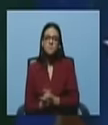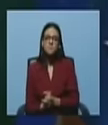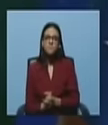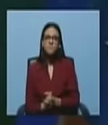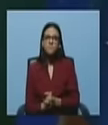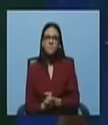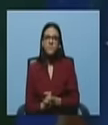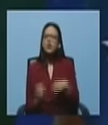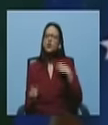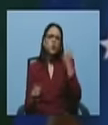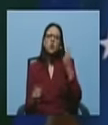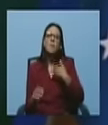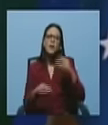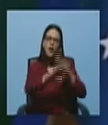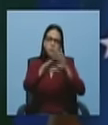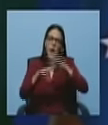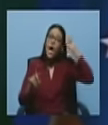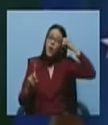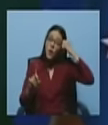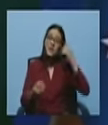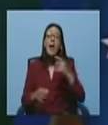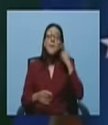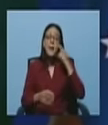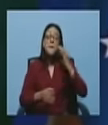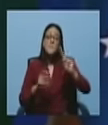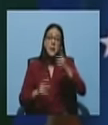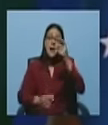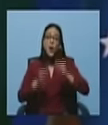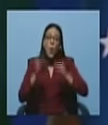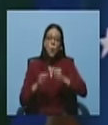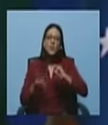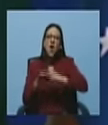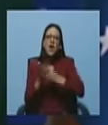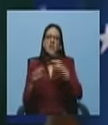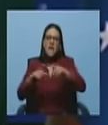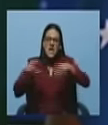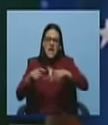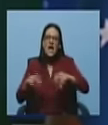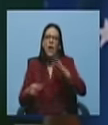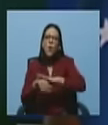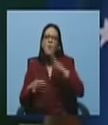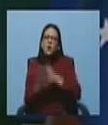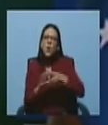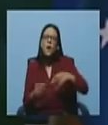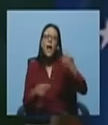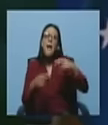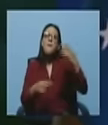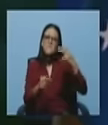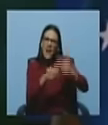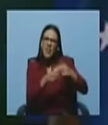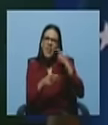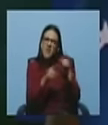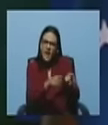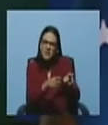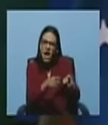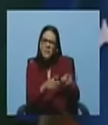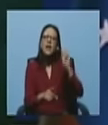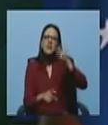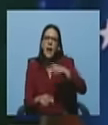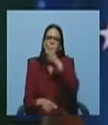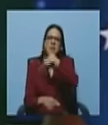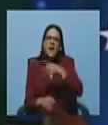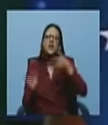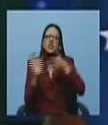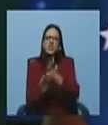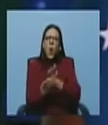Yo solo quiero recordar que el partido Primero Justicia es el mismo de los cheques de PDVSA, es el mismo partido de los